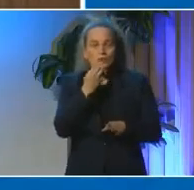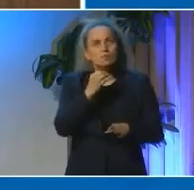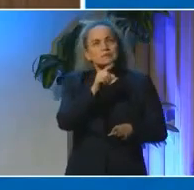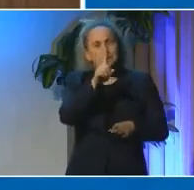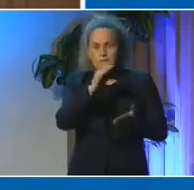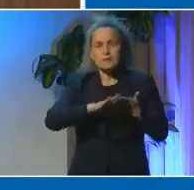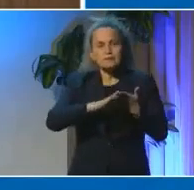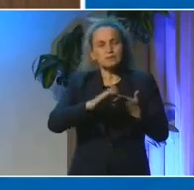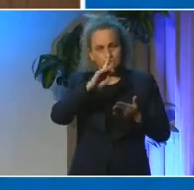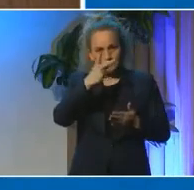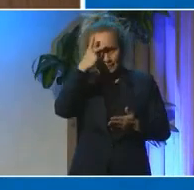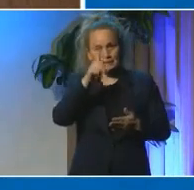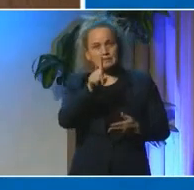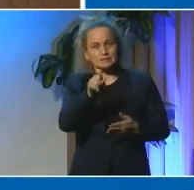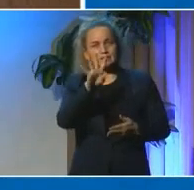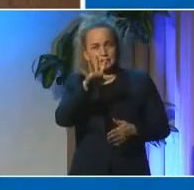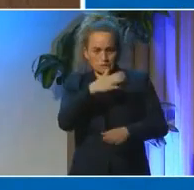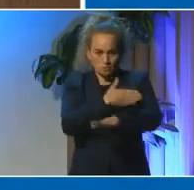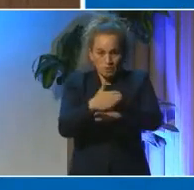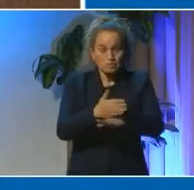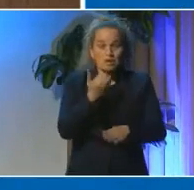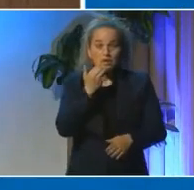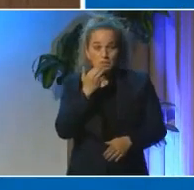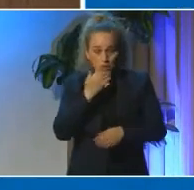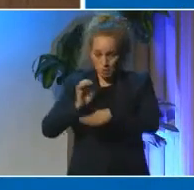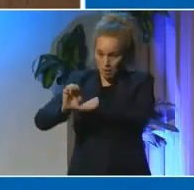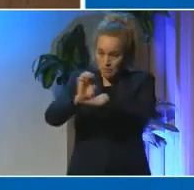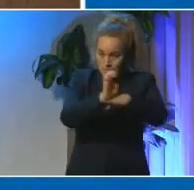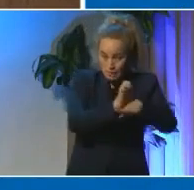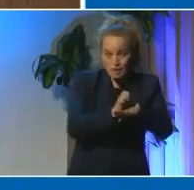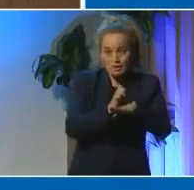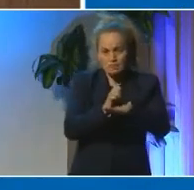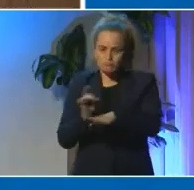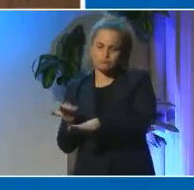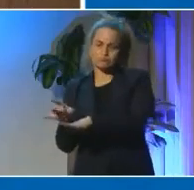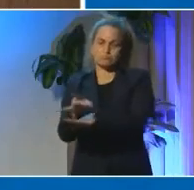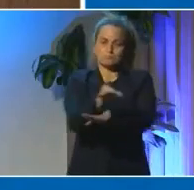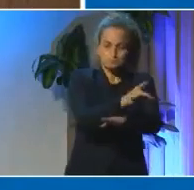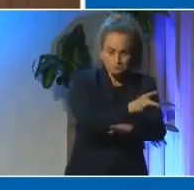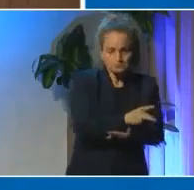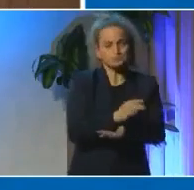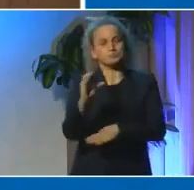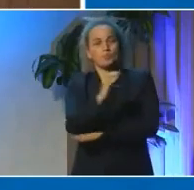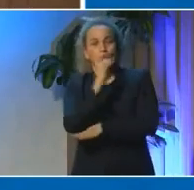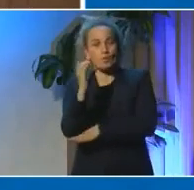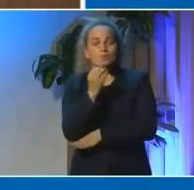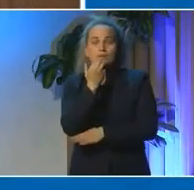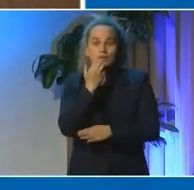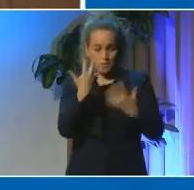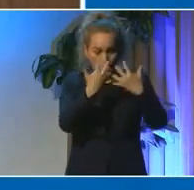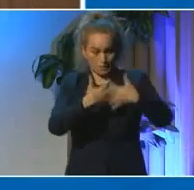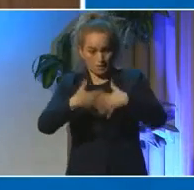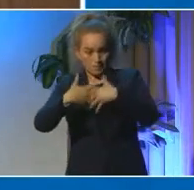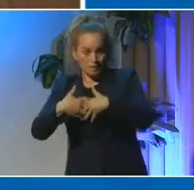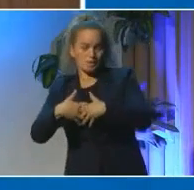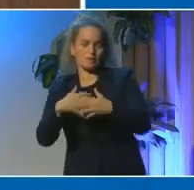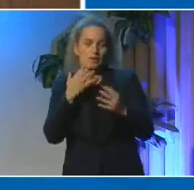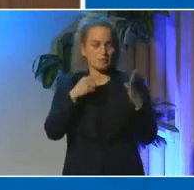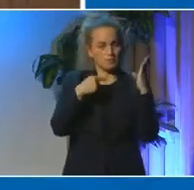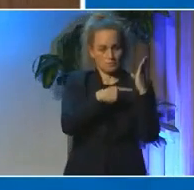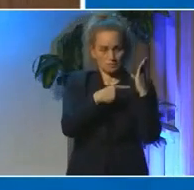perdón hay más hay más líneas de telefonía que colombianos es decir que también hay más dispositivos porque solo estaría dando del